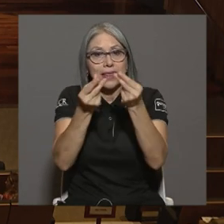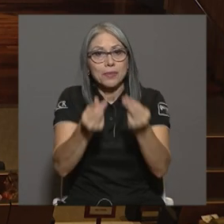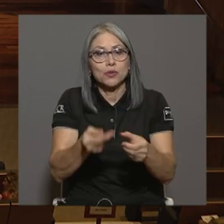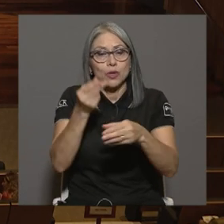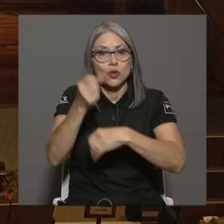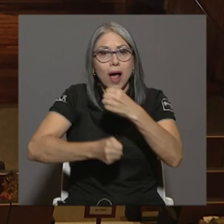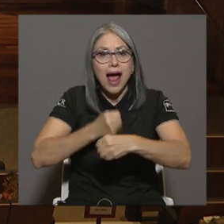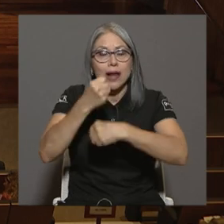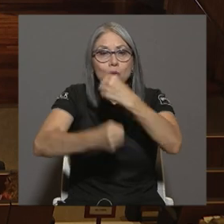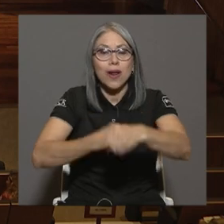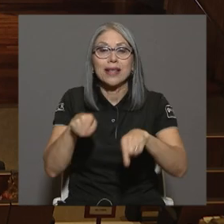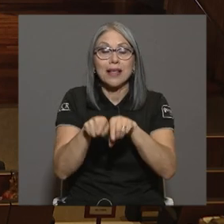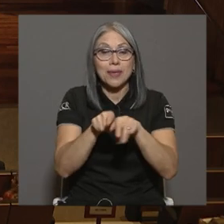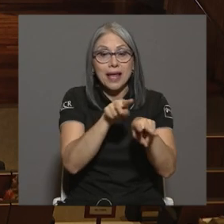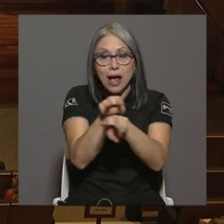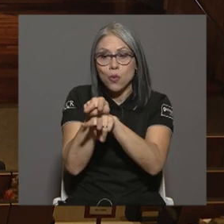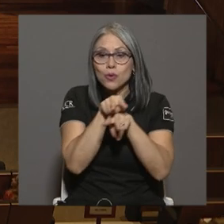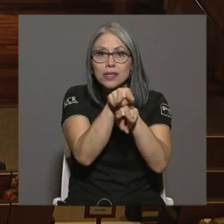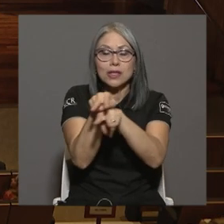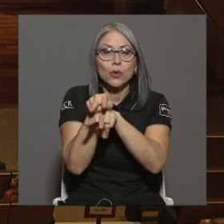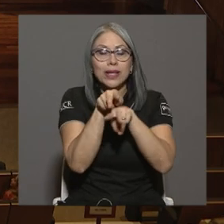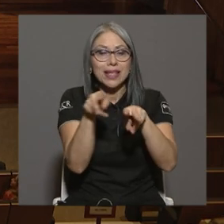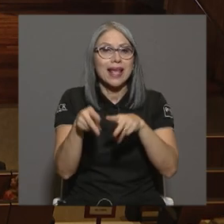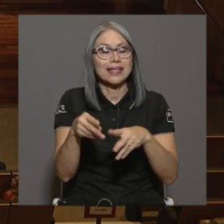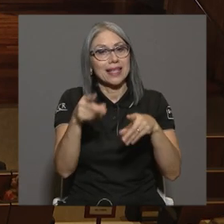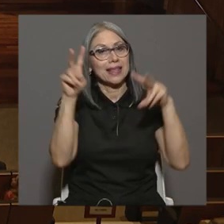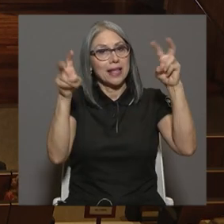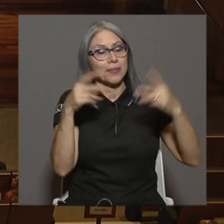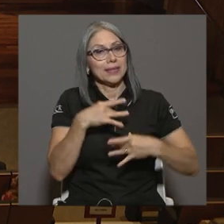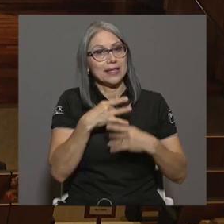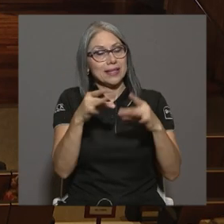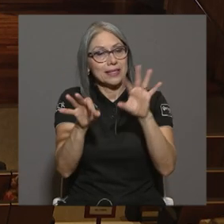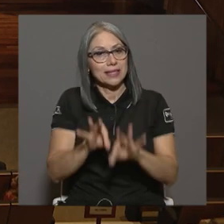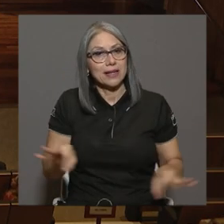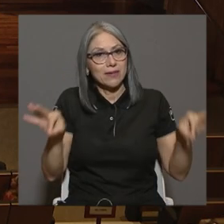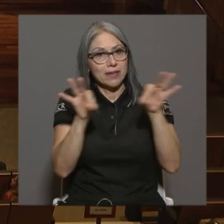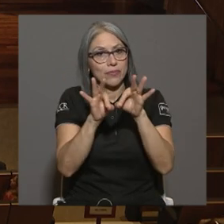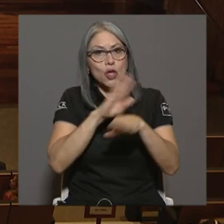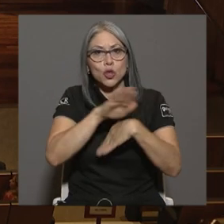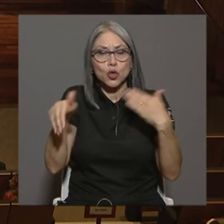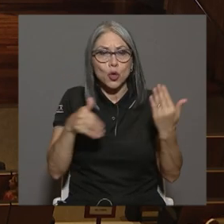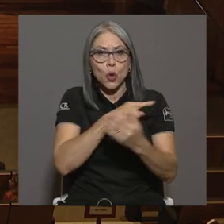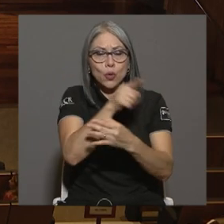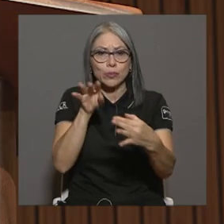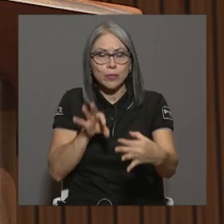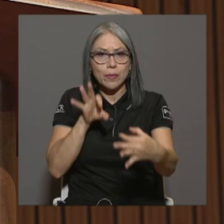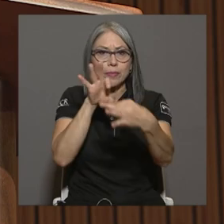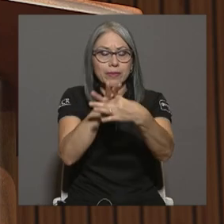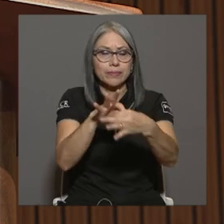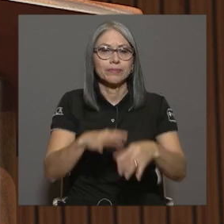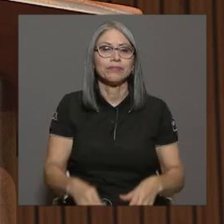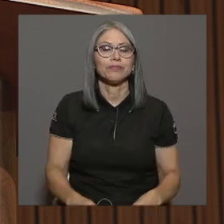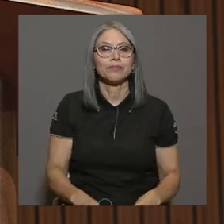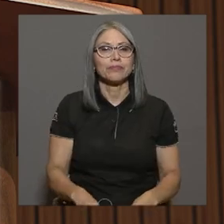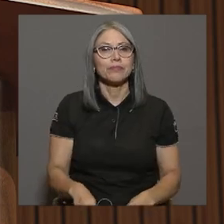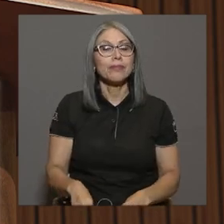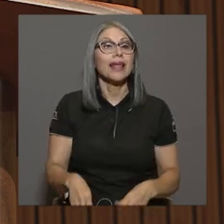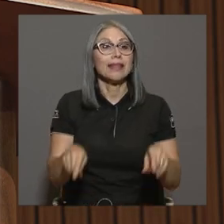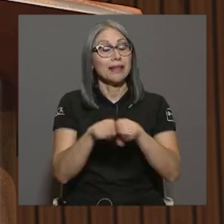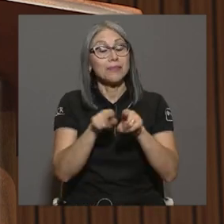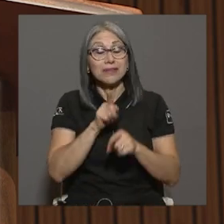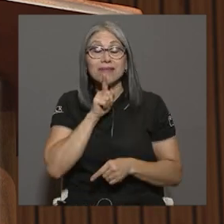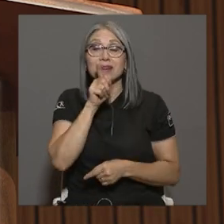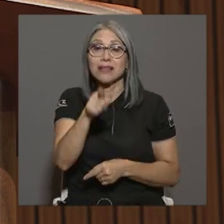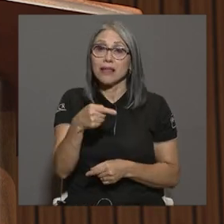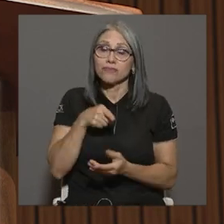las auditorías especiales en los temas que se estimen de interés y relevancia, lo anterior dentro de un superlativo, etcétera. Genuinamente espero